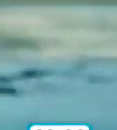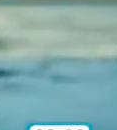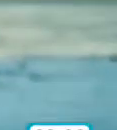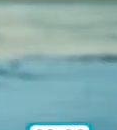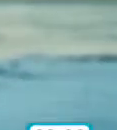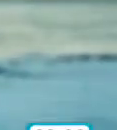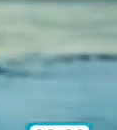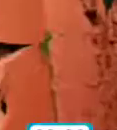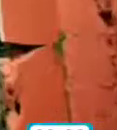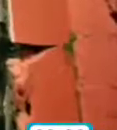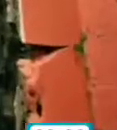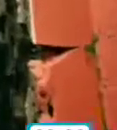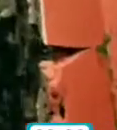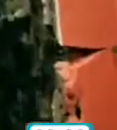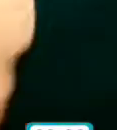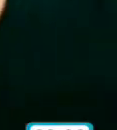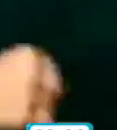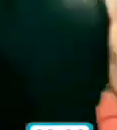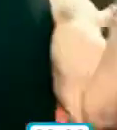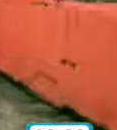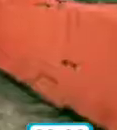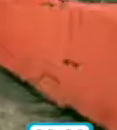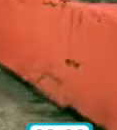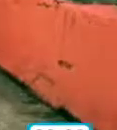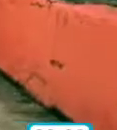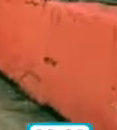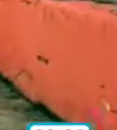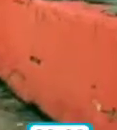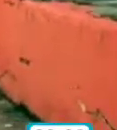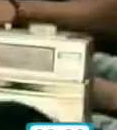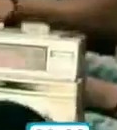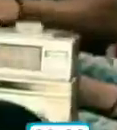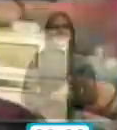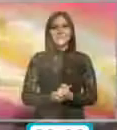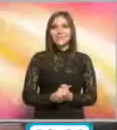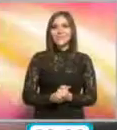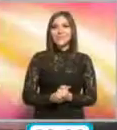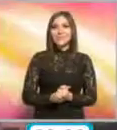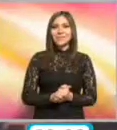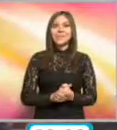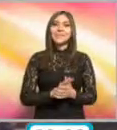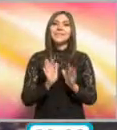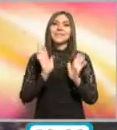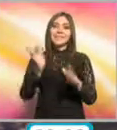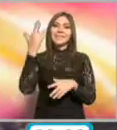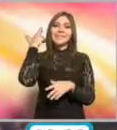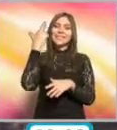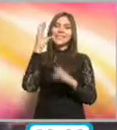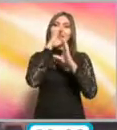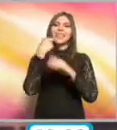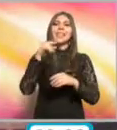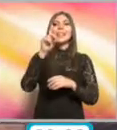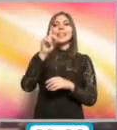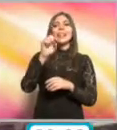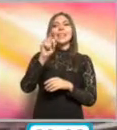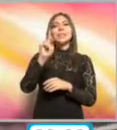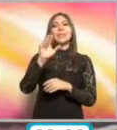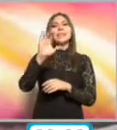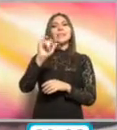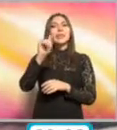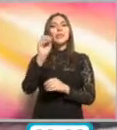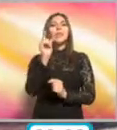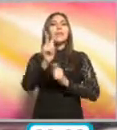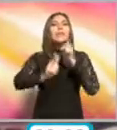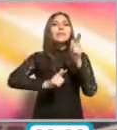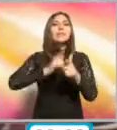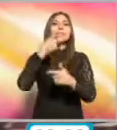un manuscrito. Sube, sube. Ahí está Despacito, uno de los grandes temas que de verdad